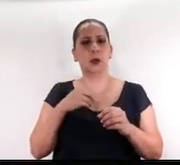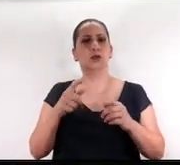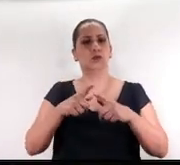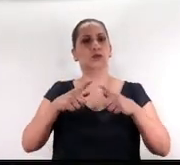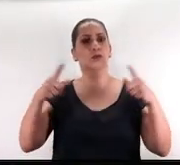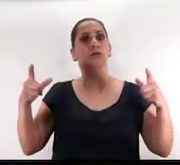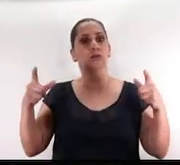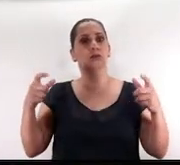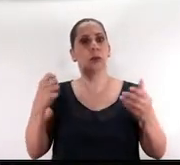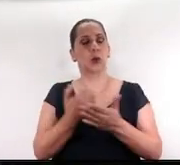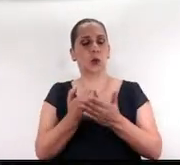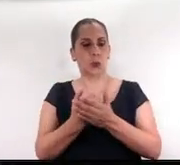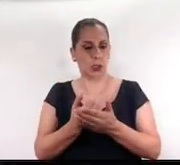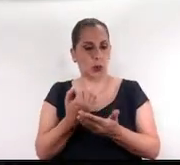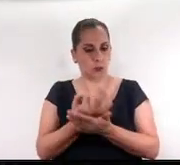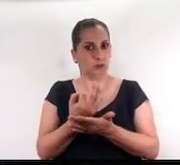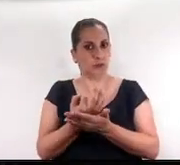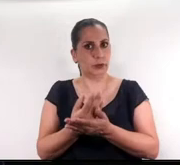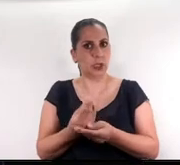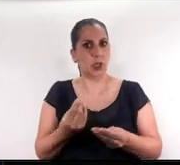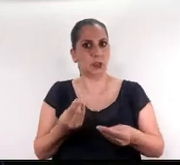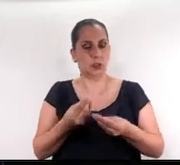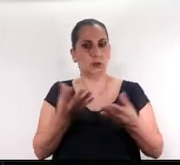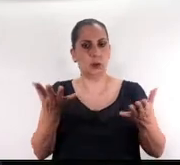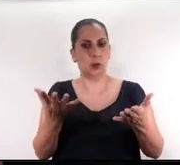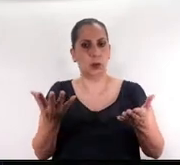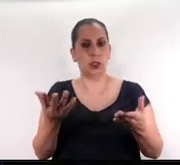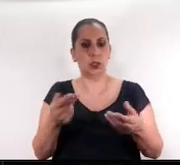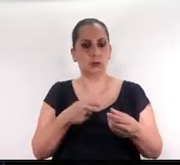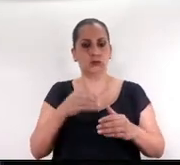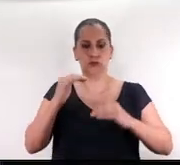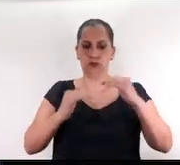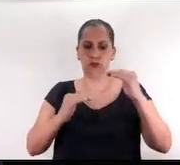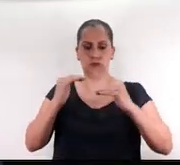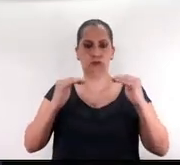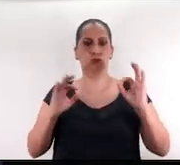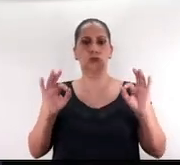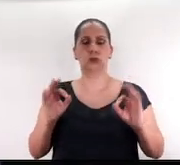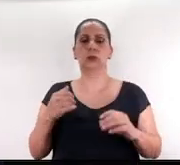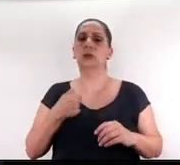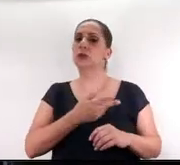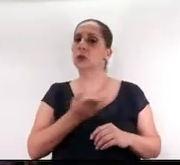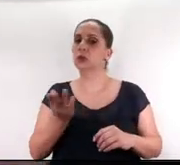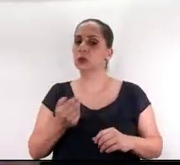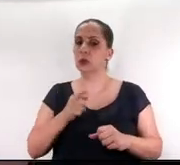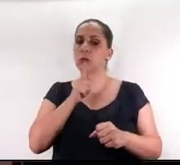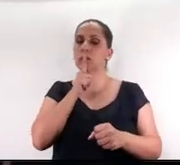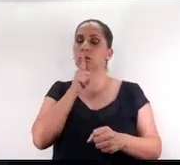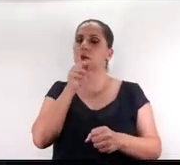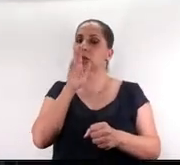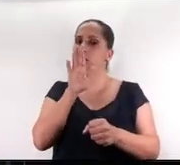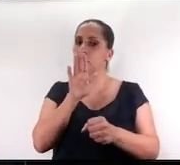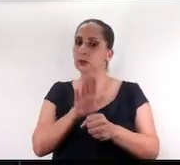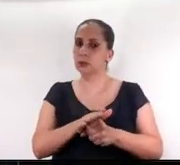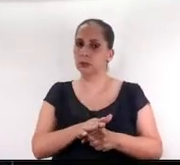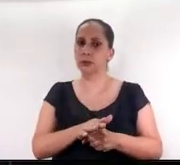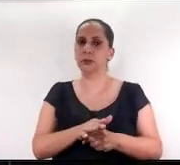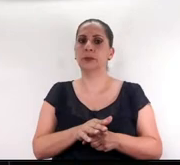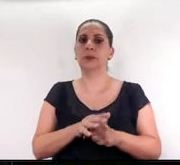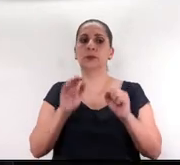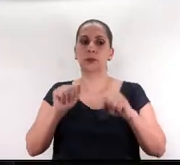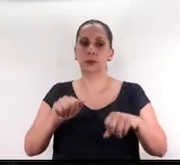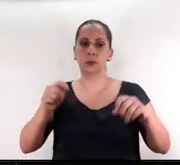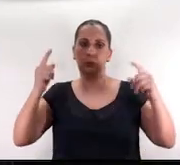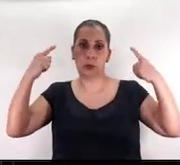unas finanzas públicas lo más equilibradas posible. Nosotros nos comprometemos, una vez más, en